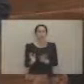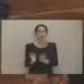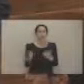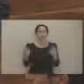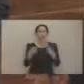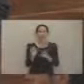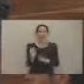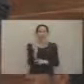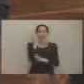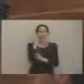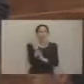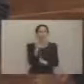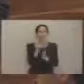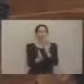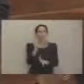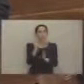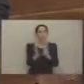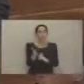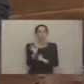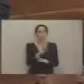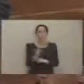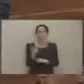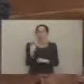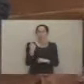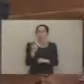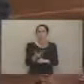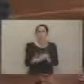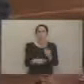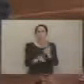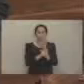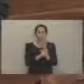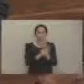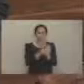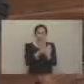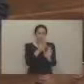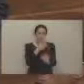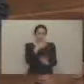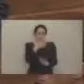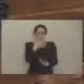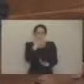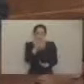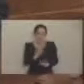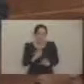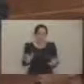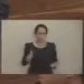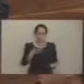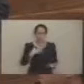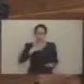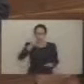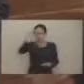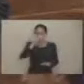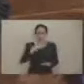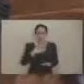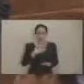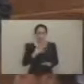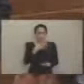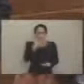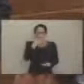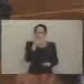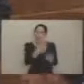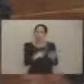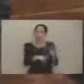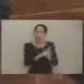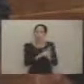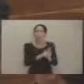un reciente decreto, además de vergonzoso, a mi juicio vergonzante, porque es un decreto que para